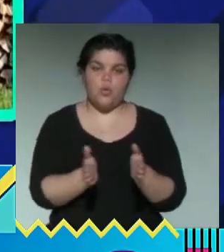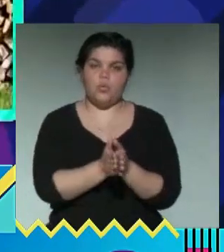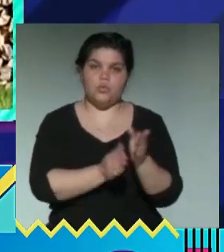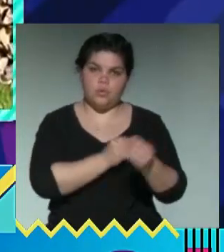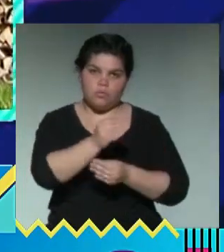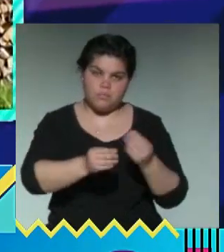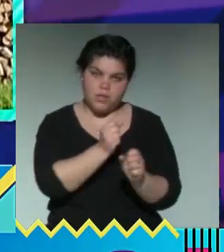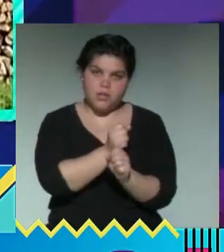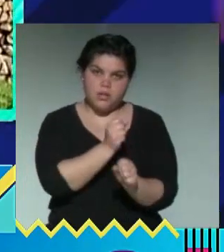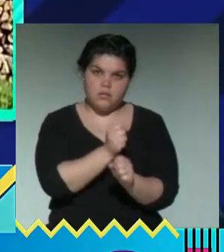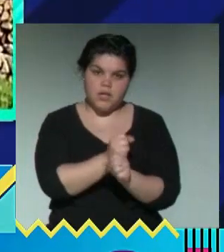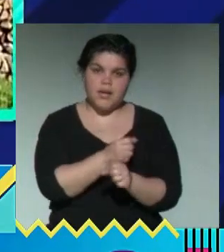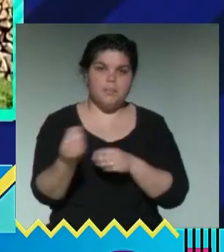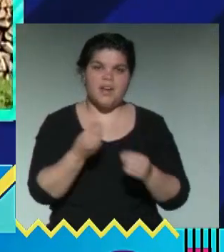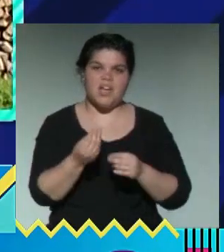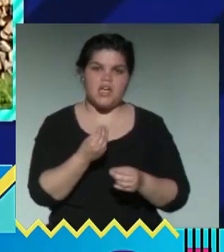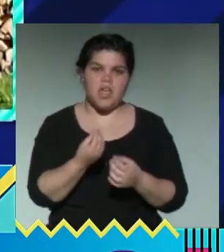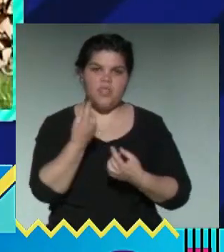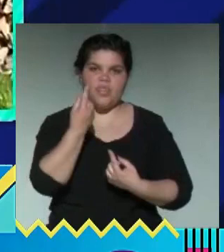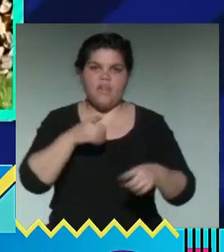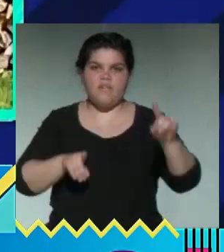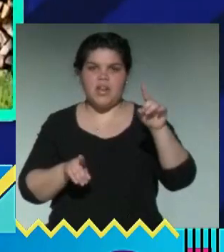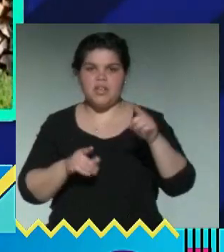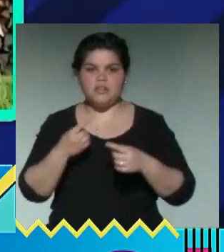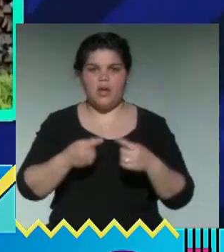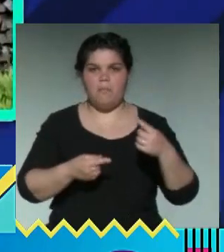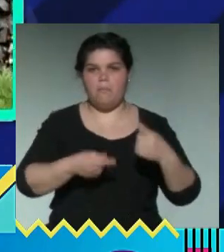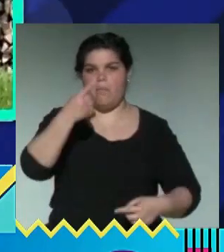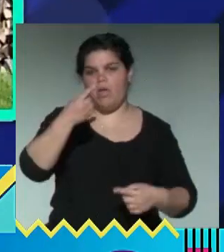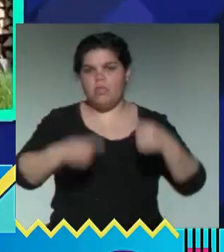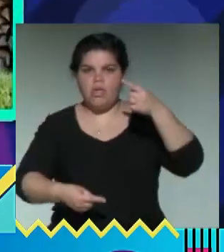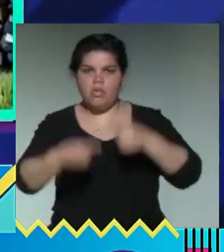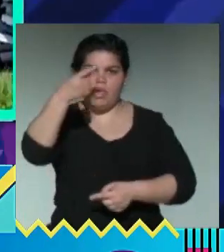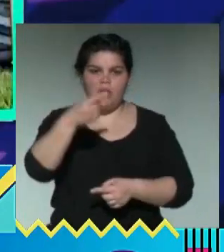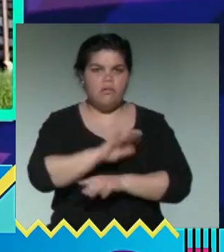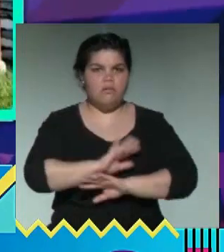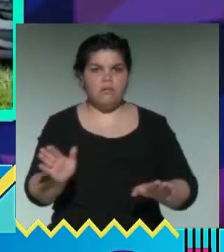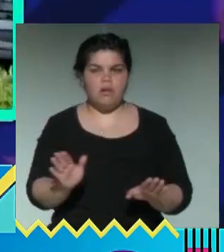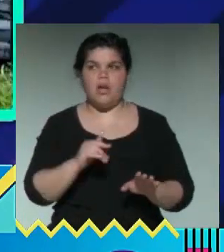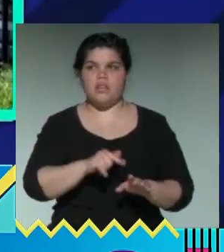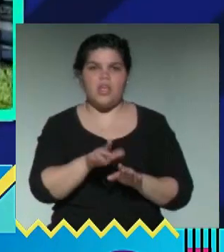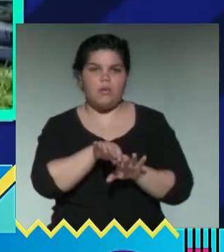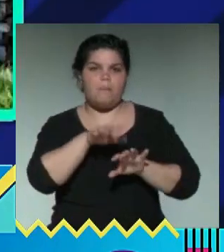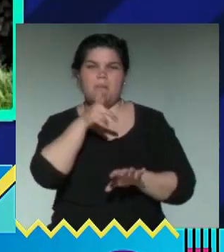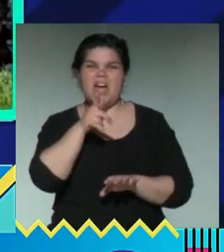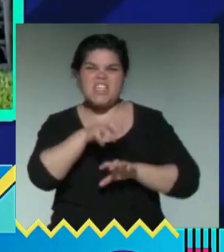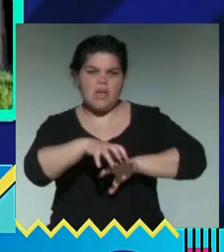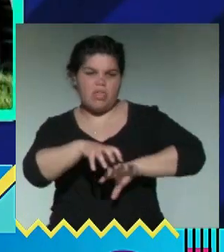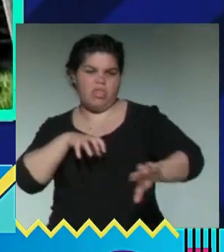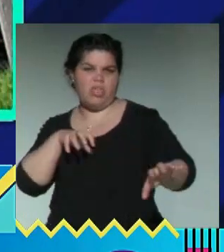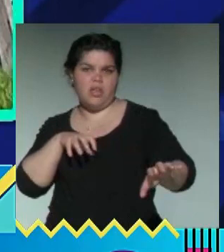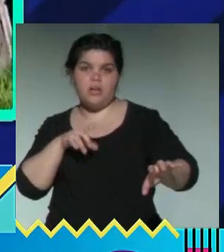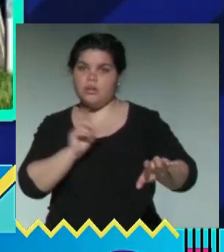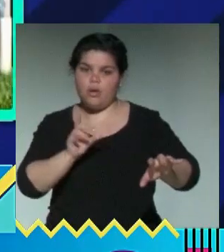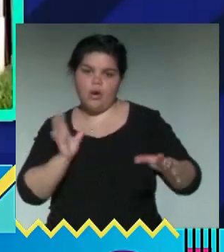de eliminar diferencias sociales que tal vez cada vez tienden a aislar y separar más, y tratar de impulsar y desarrollar